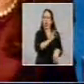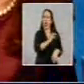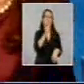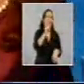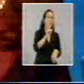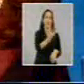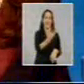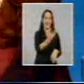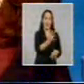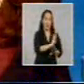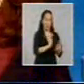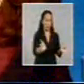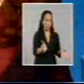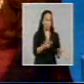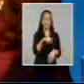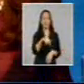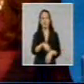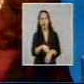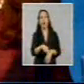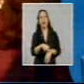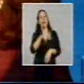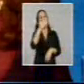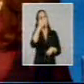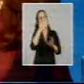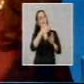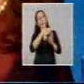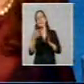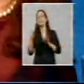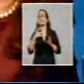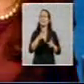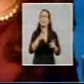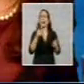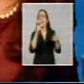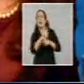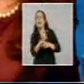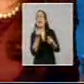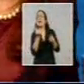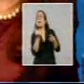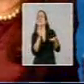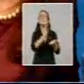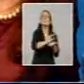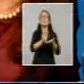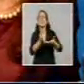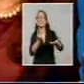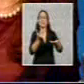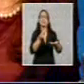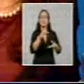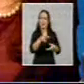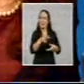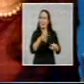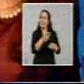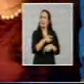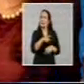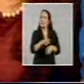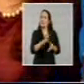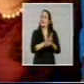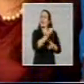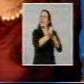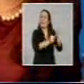2005, y que luego por problemas de financiamiento de las